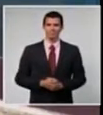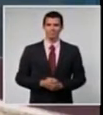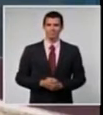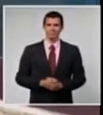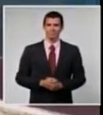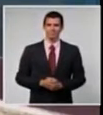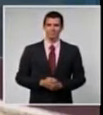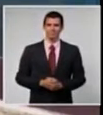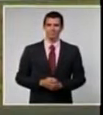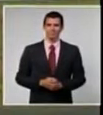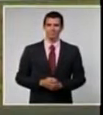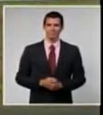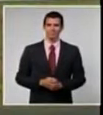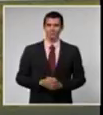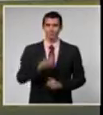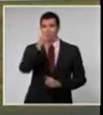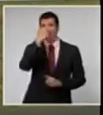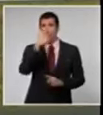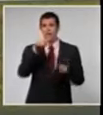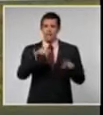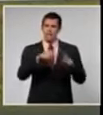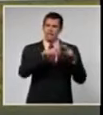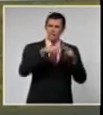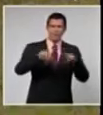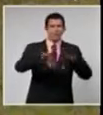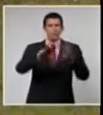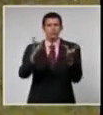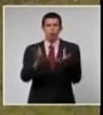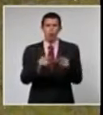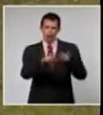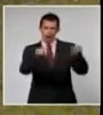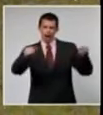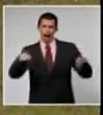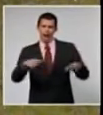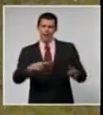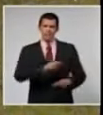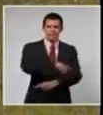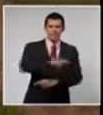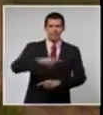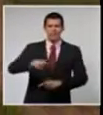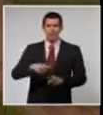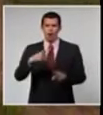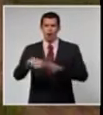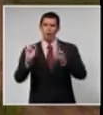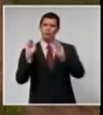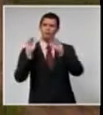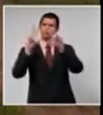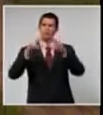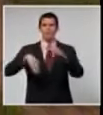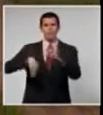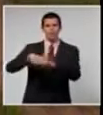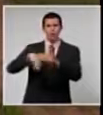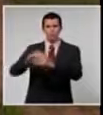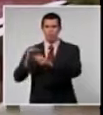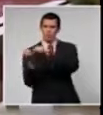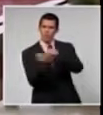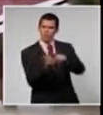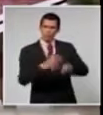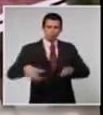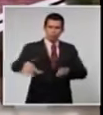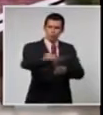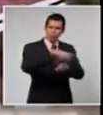EIDE Avileña. Fueron reparadas las canchas de tenis y balonmano, los terrenos de fútbol y béisbol, además de las áreas de